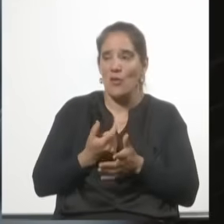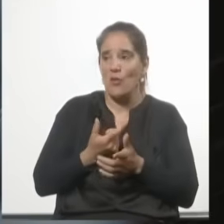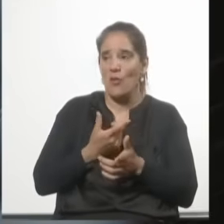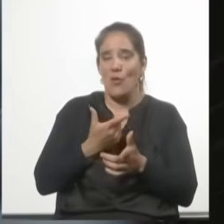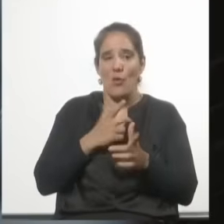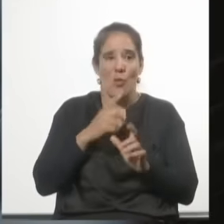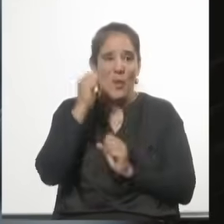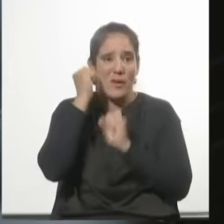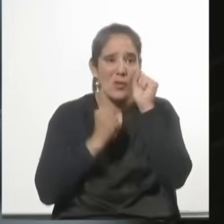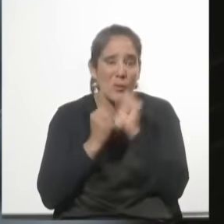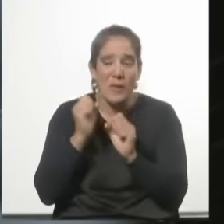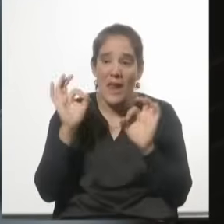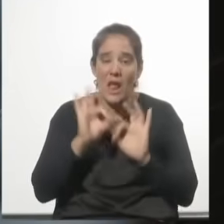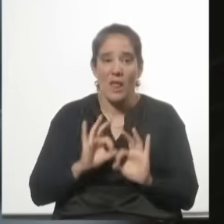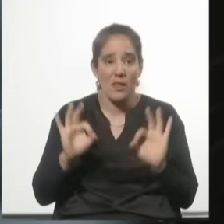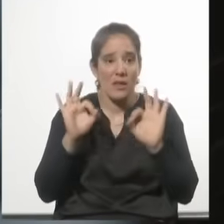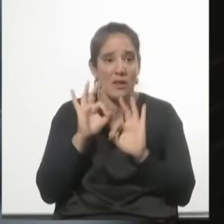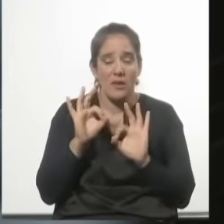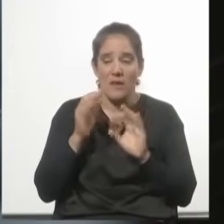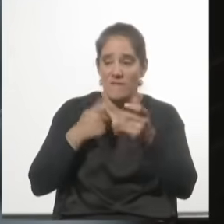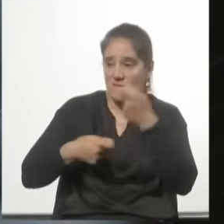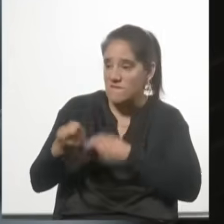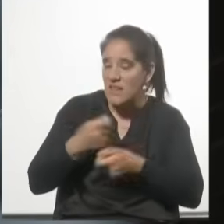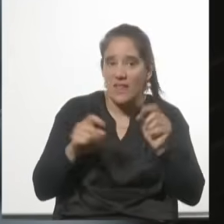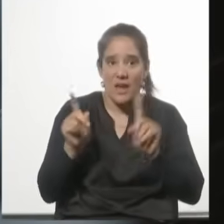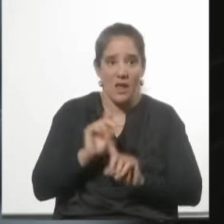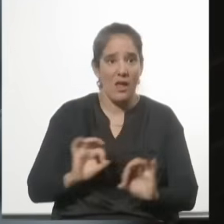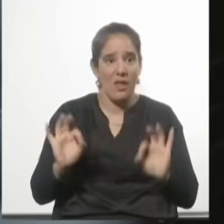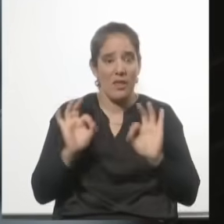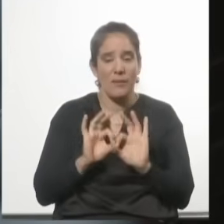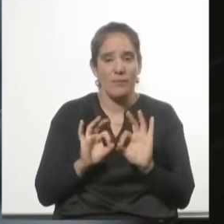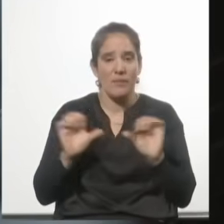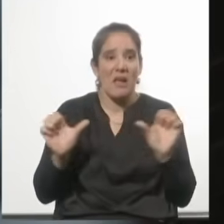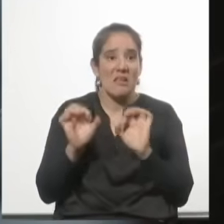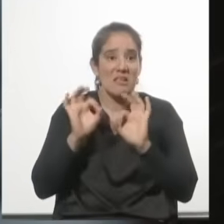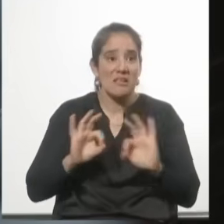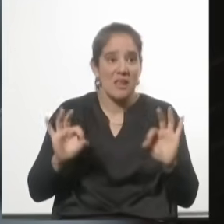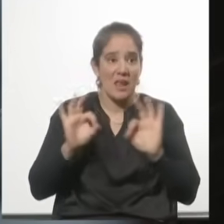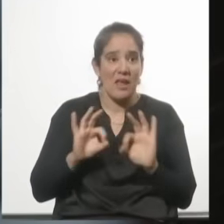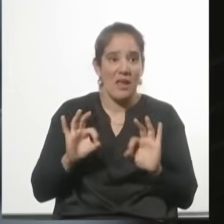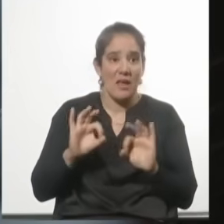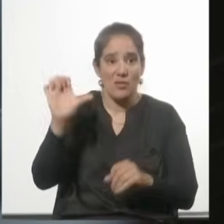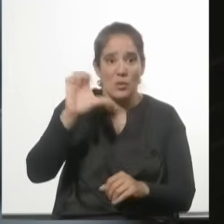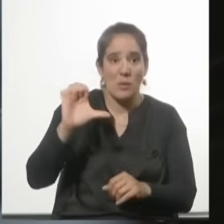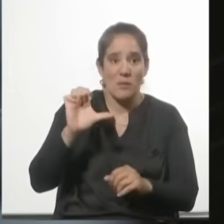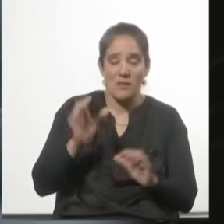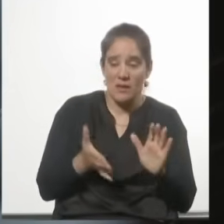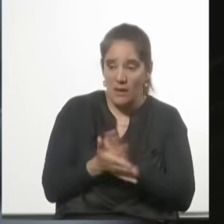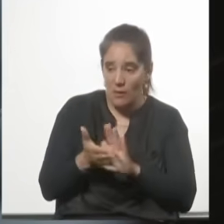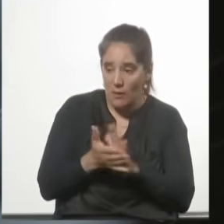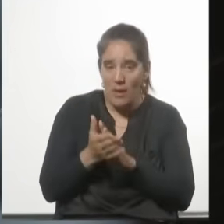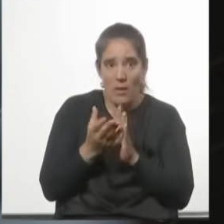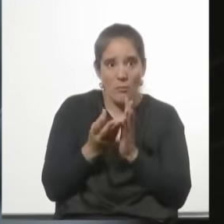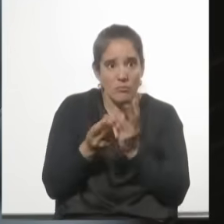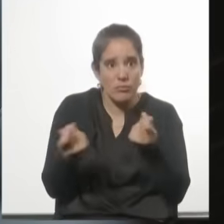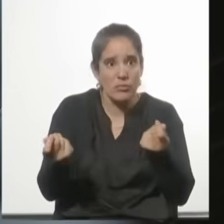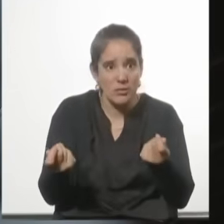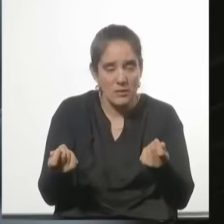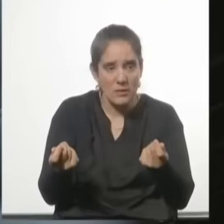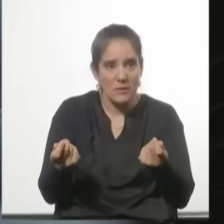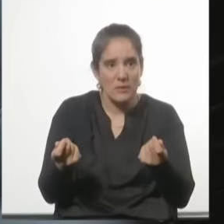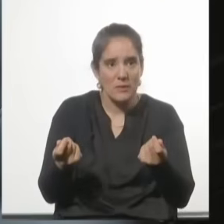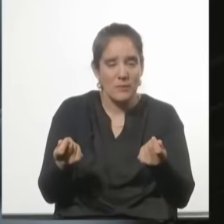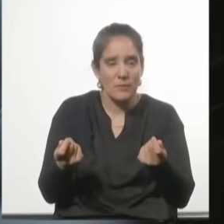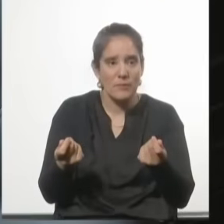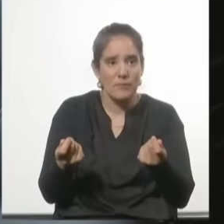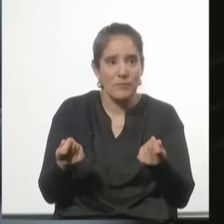actividad económica y ninguna de las características necesarias para constituirse como garante de fiel cumplimiento de absolutamente ningún